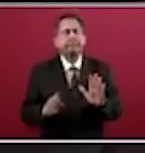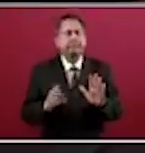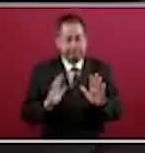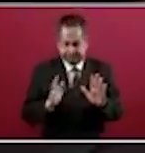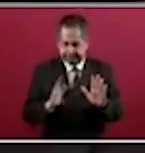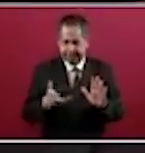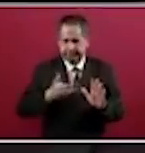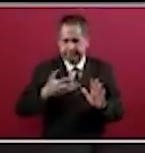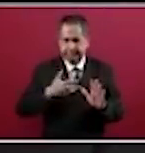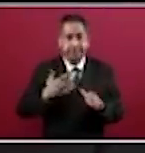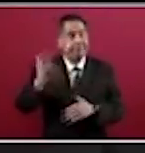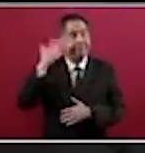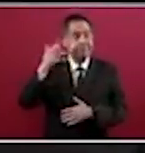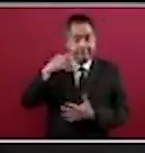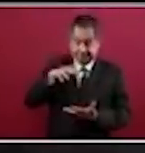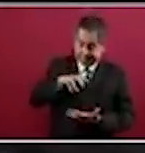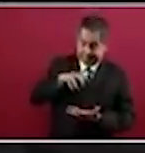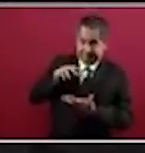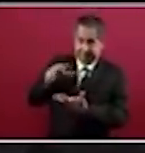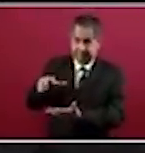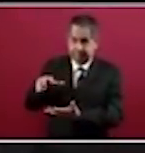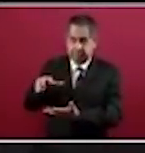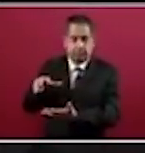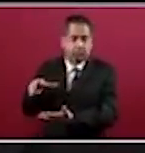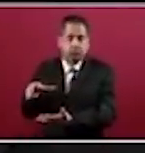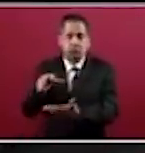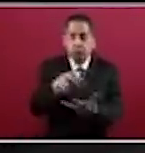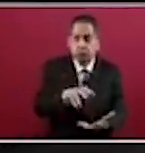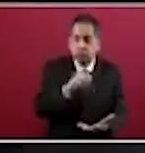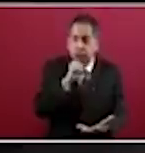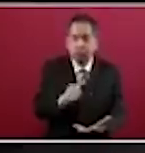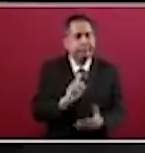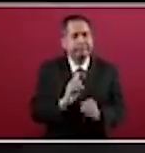todo lo que se entregaba y no llegaba